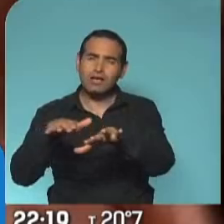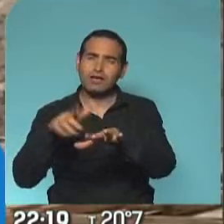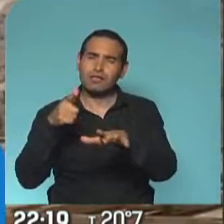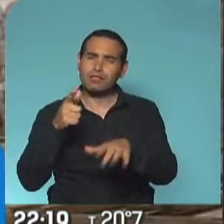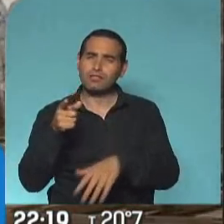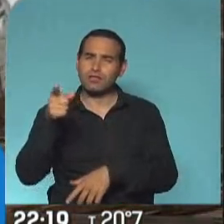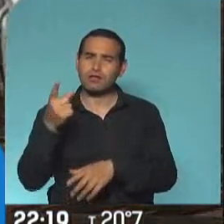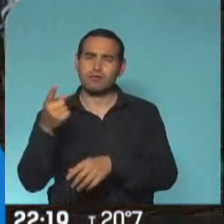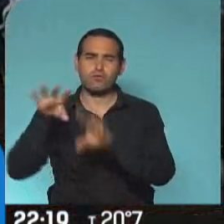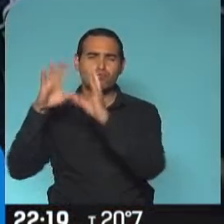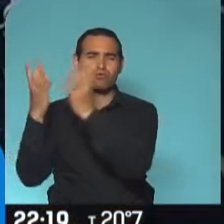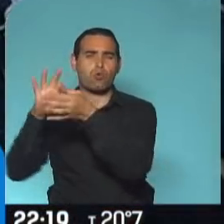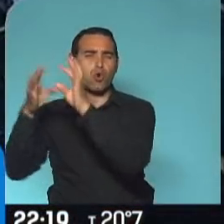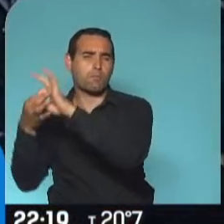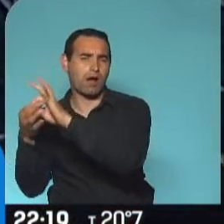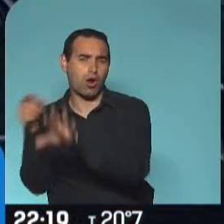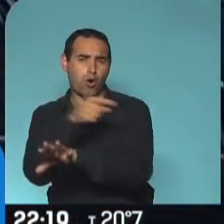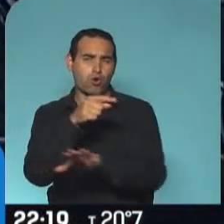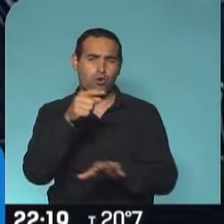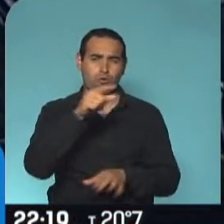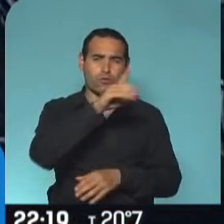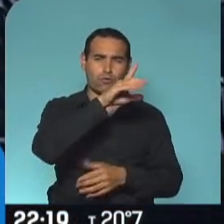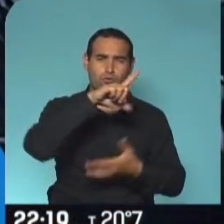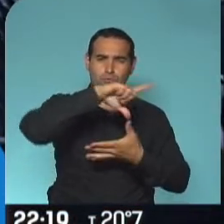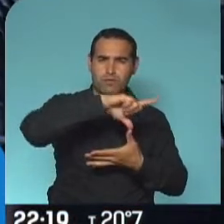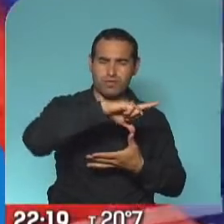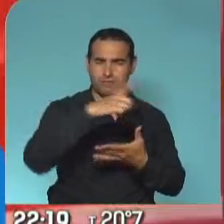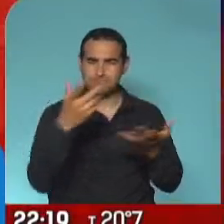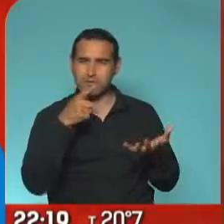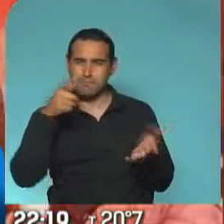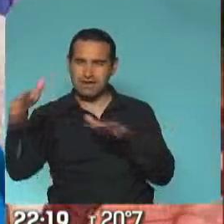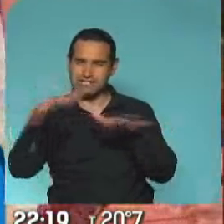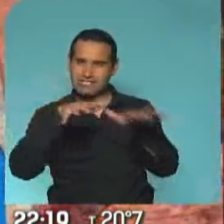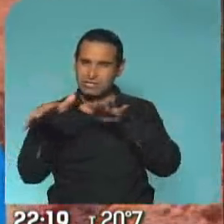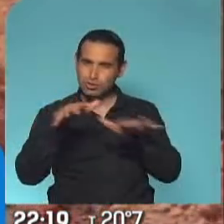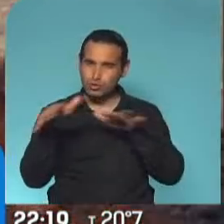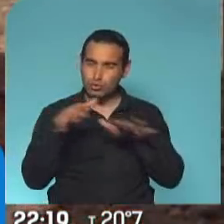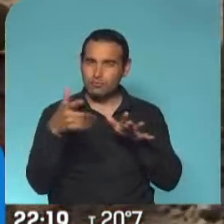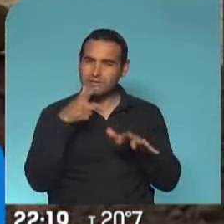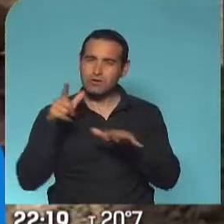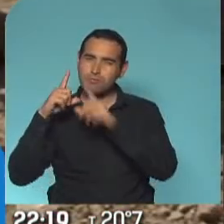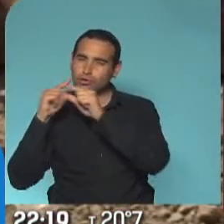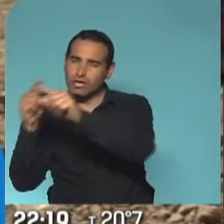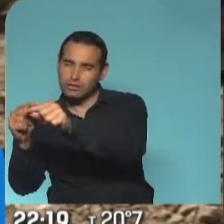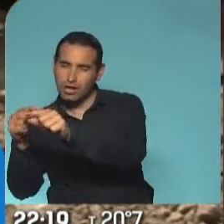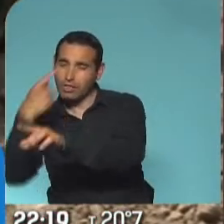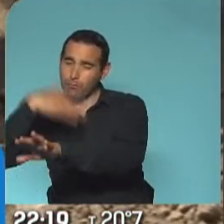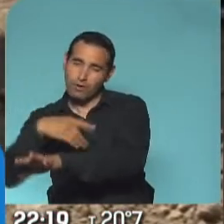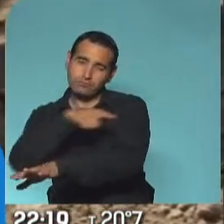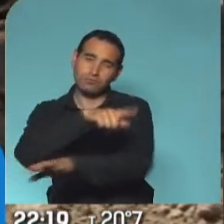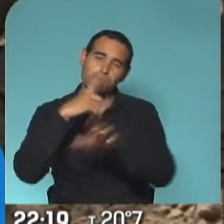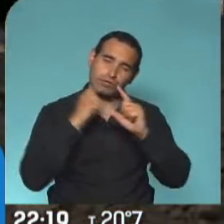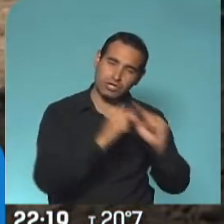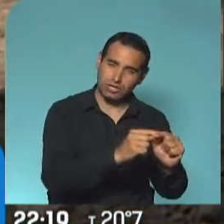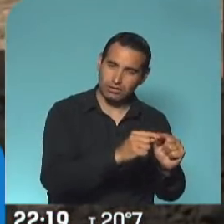tercermundista el que estaba en Chile. Es decir, si están en un país, si tenía la forma, digamos, de un ciclo de protestas como el de Francia, o si era un